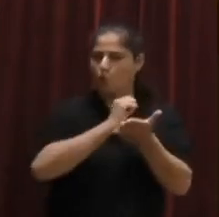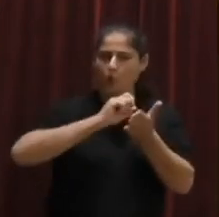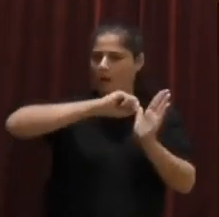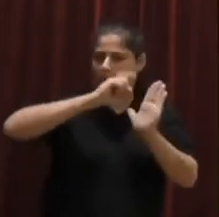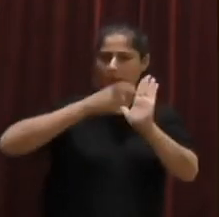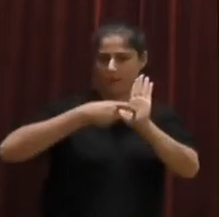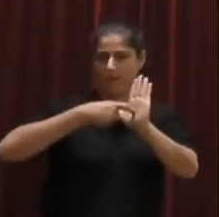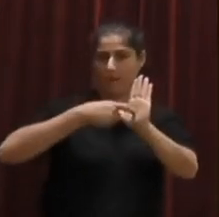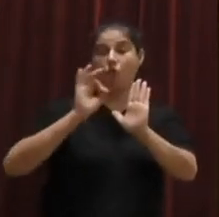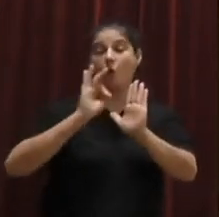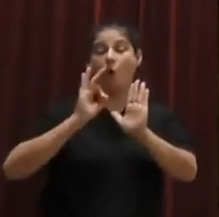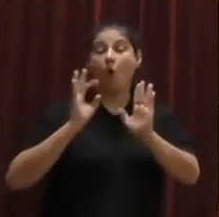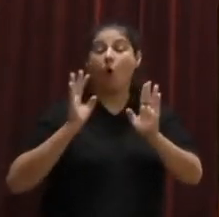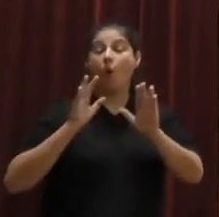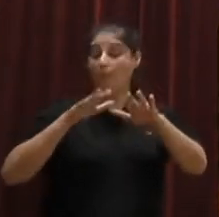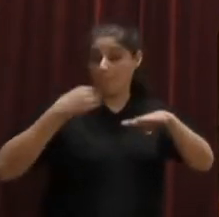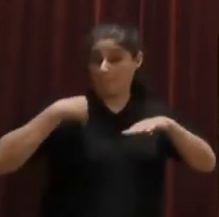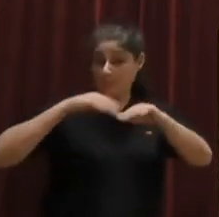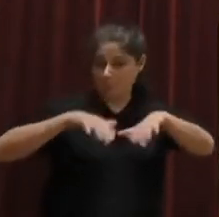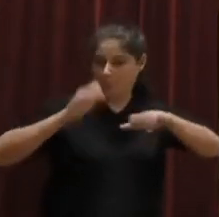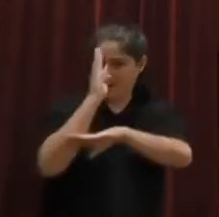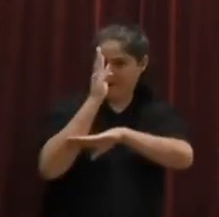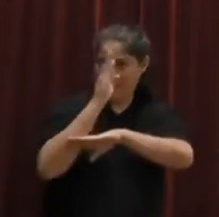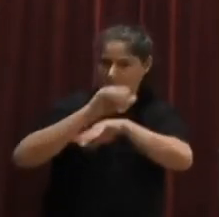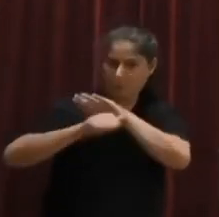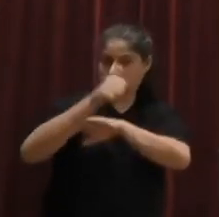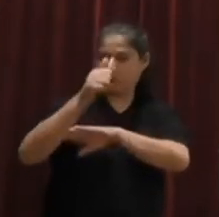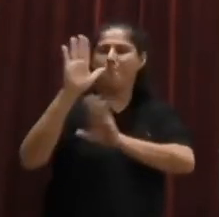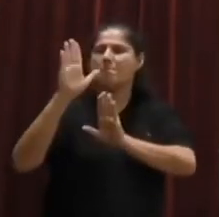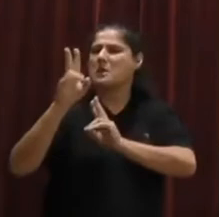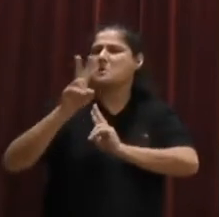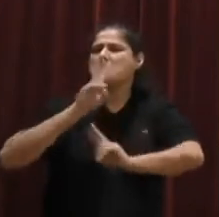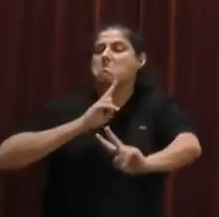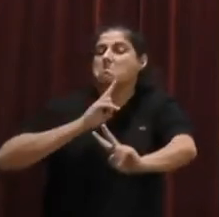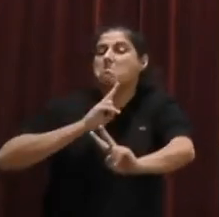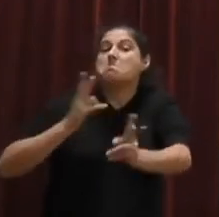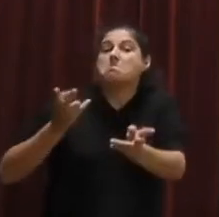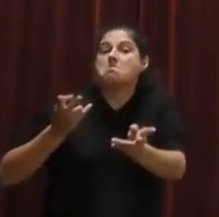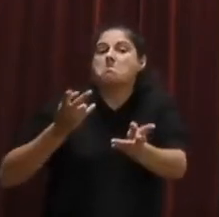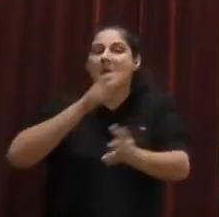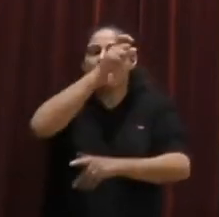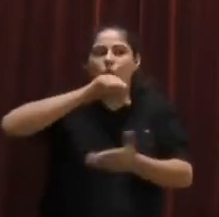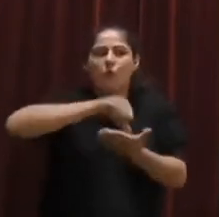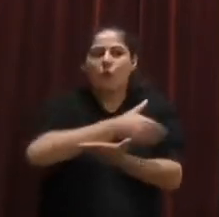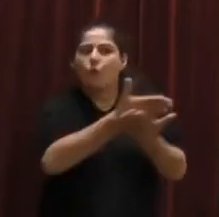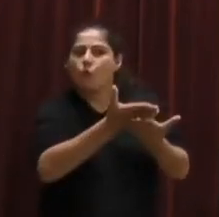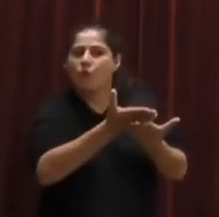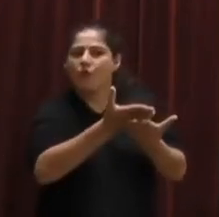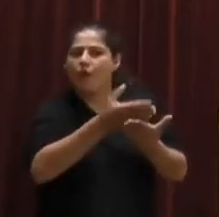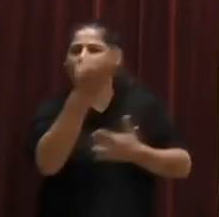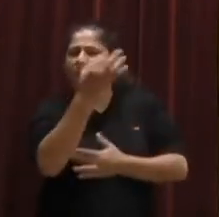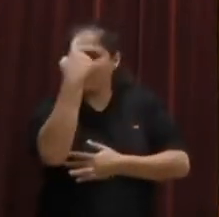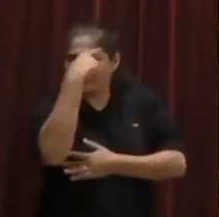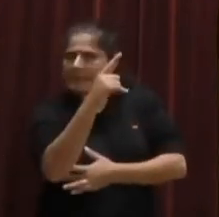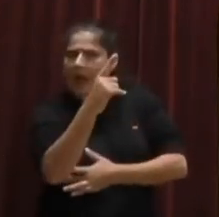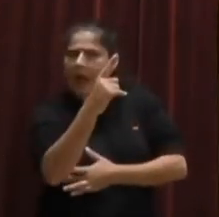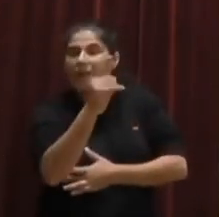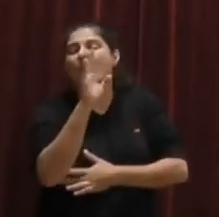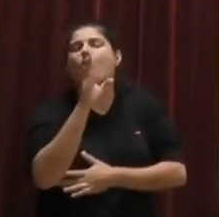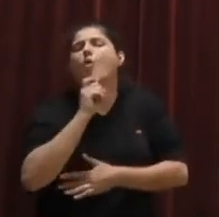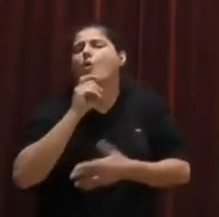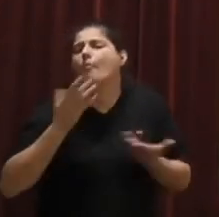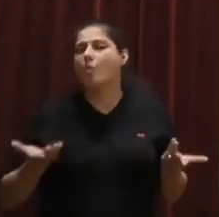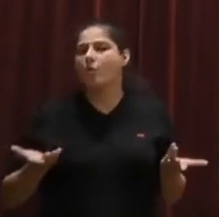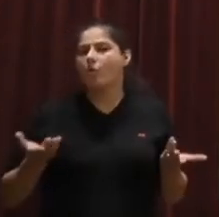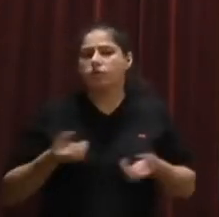legalmente o han sido legisladas por este Parlamento, pero no me ha dicho, nos ha comentado qué deben saber los ciudadanos, pero no me ha dicho cómo lo deberían